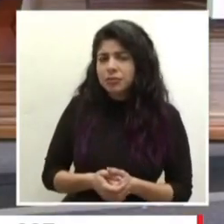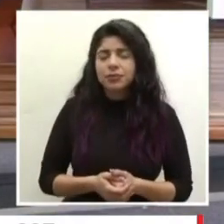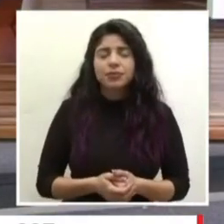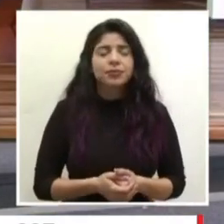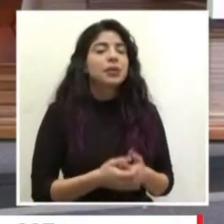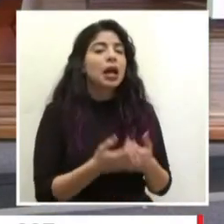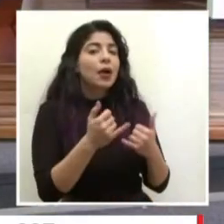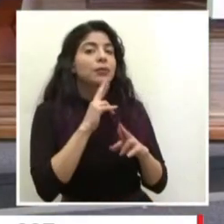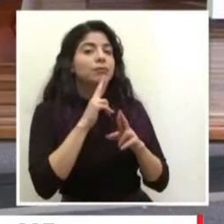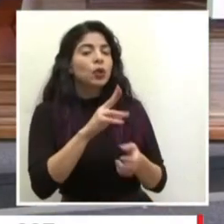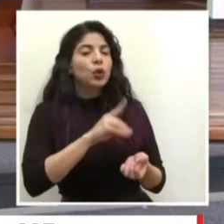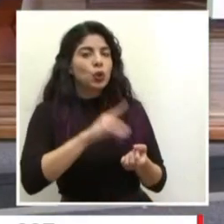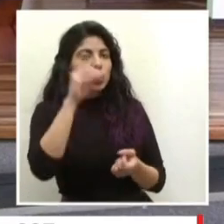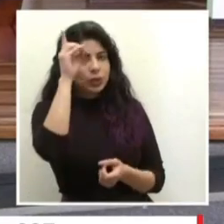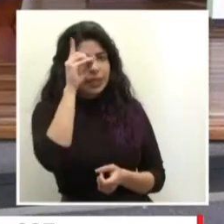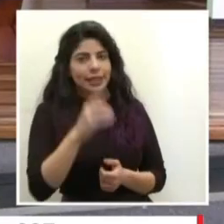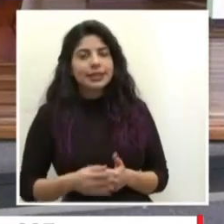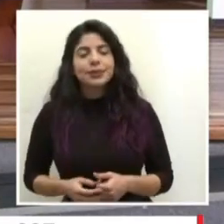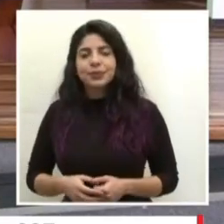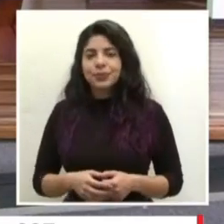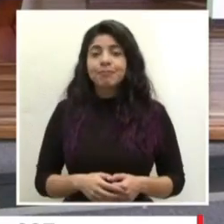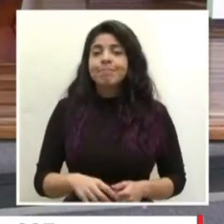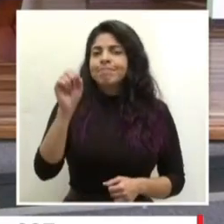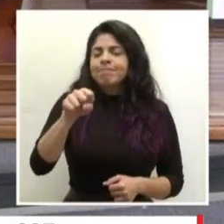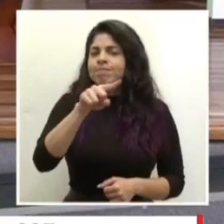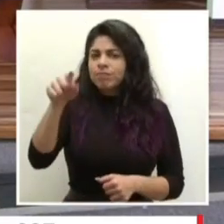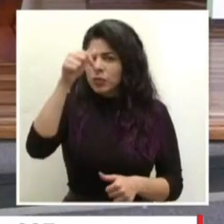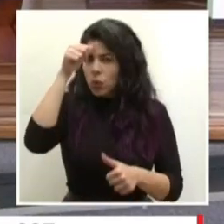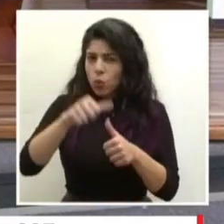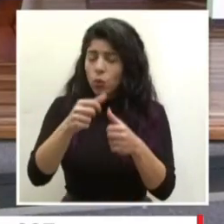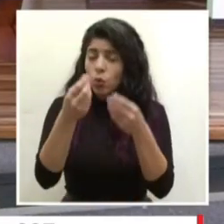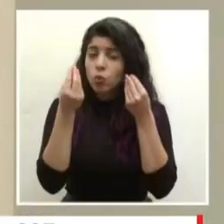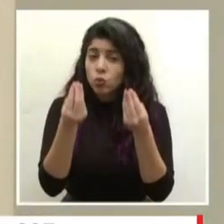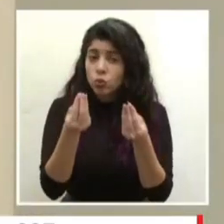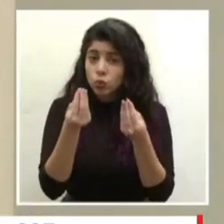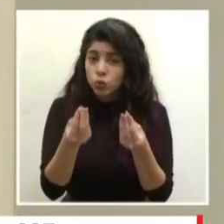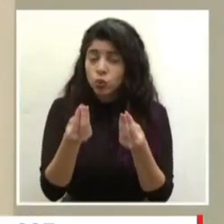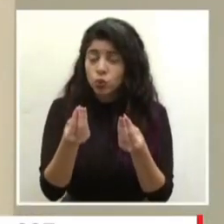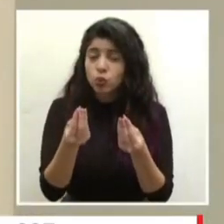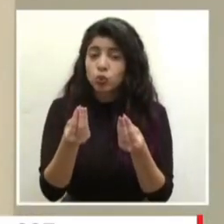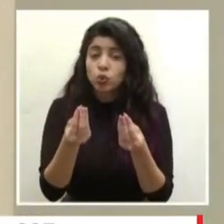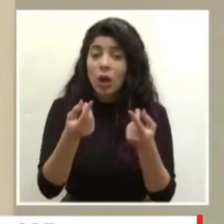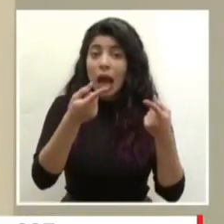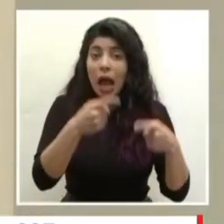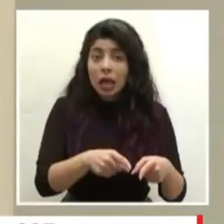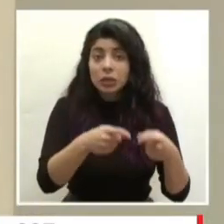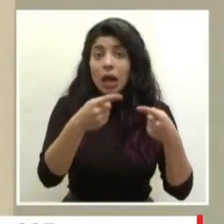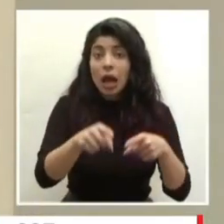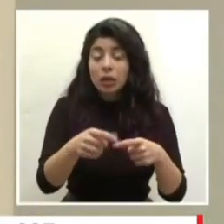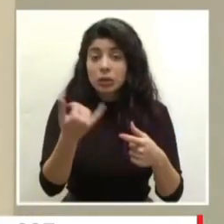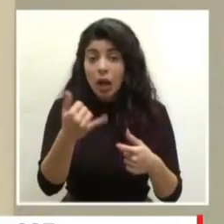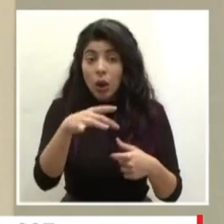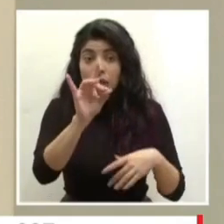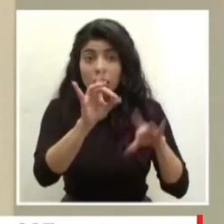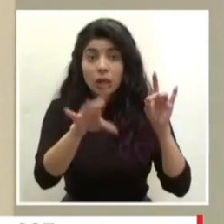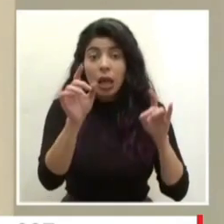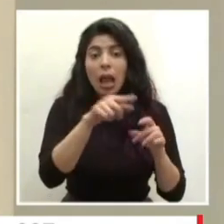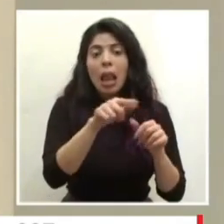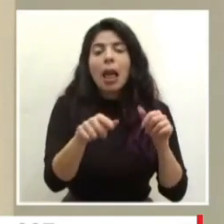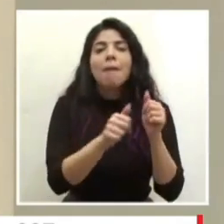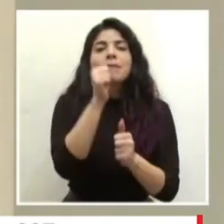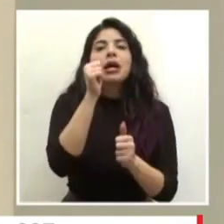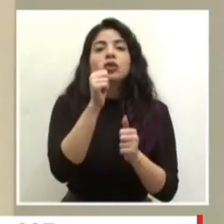Escuchamos al doctor Salas. Sí, recordemos que muchos de esos casos que se están detectando, la gran mayoría tienen un